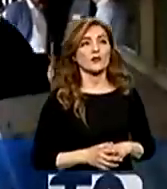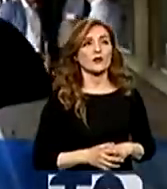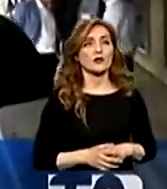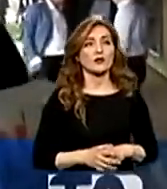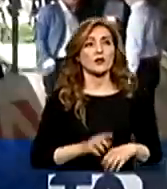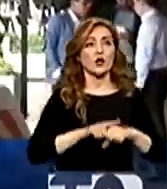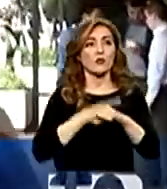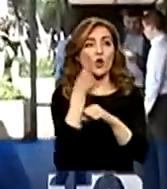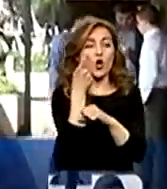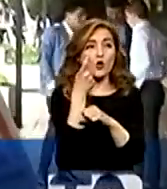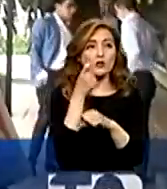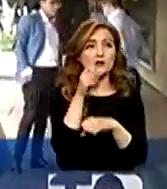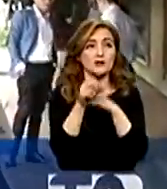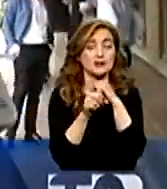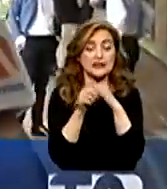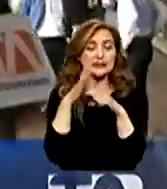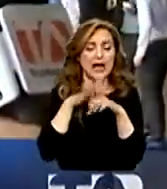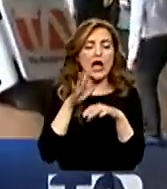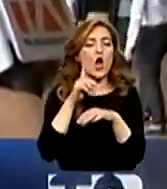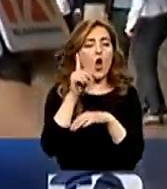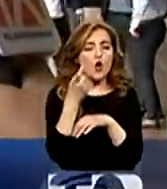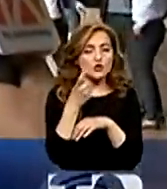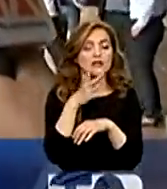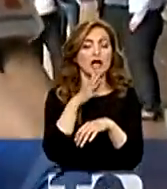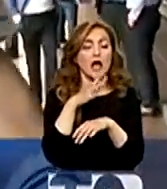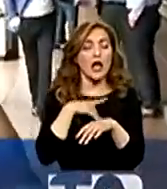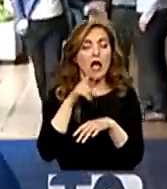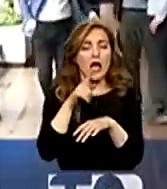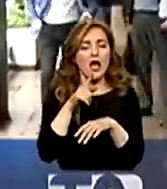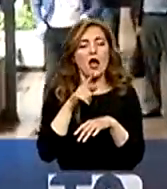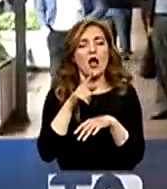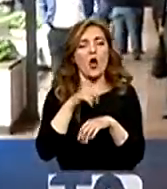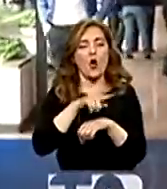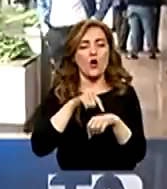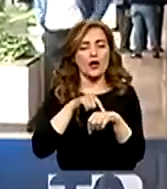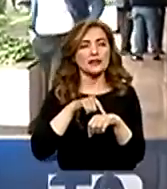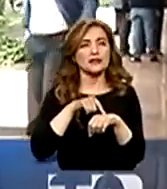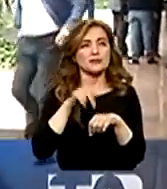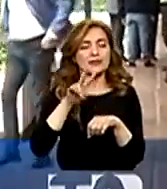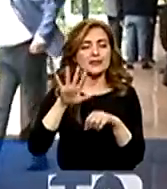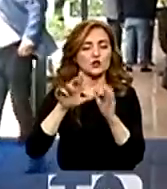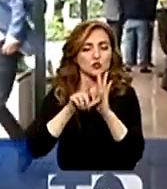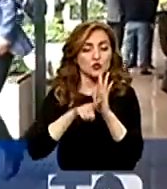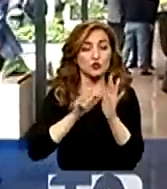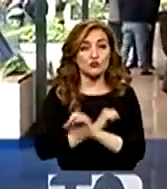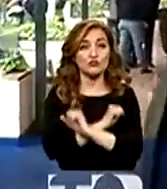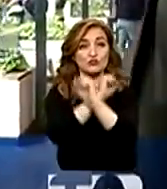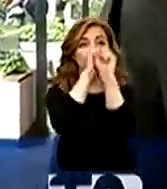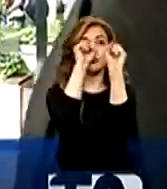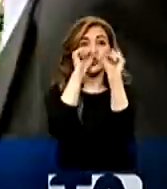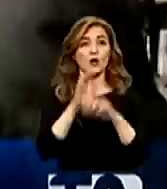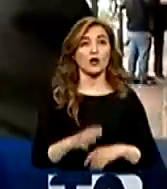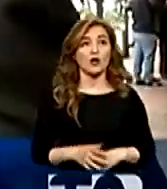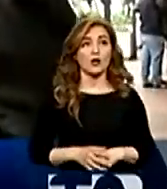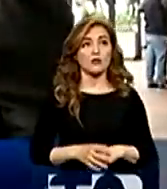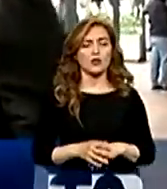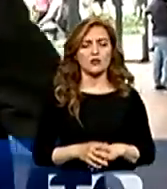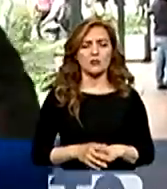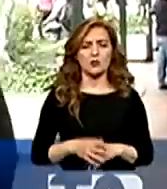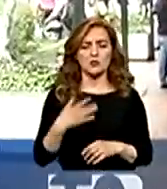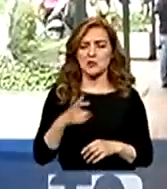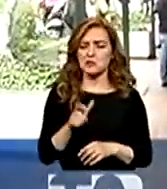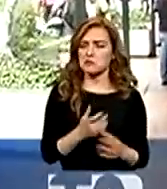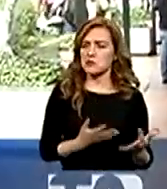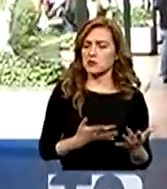horas 25 que yo estaba realizando un depósito en el cajero aquí, escucho la detonación de un tiro.